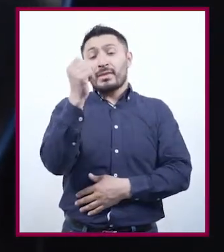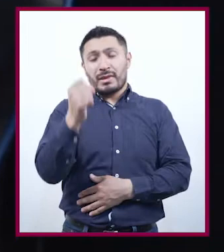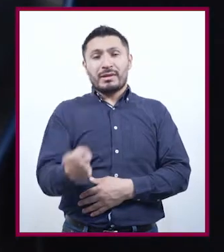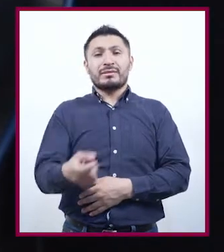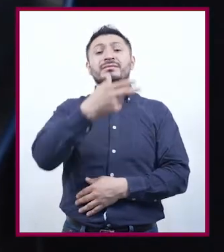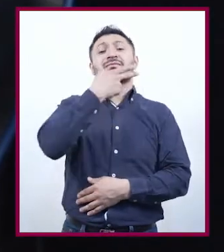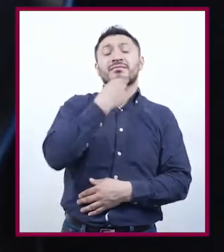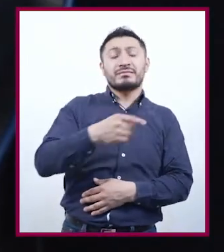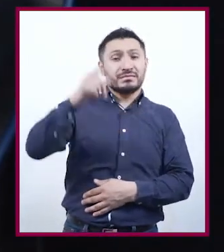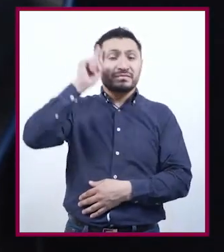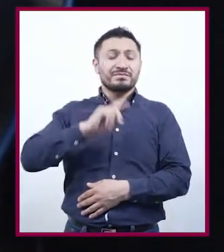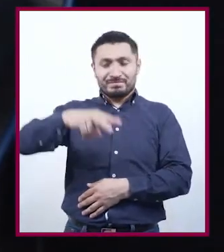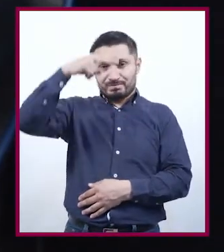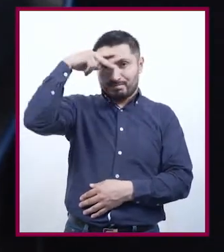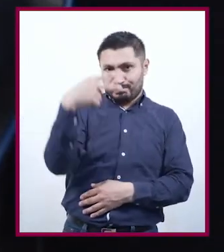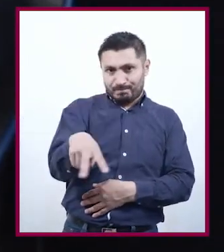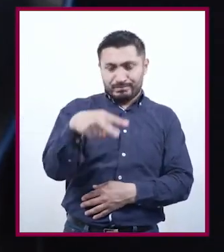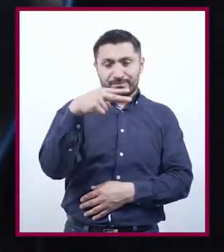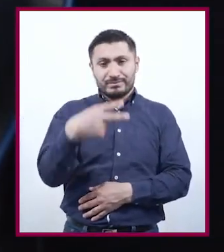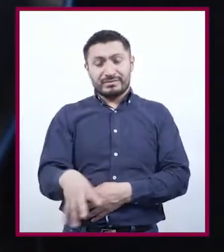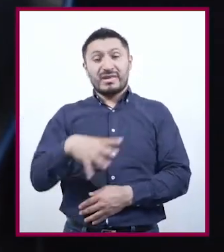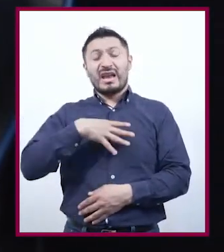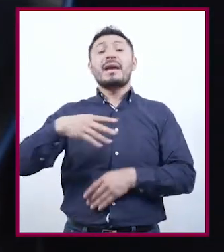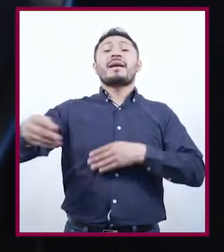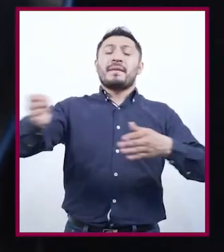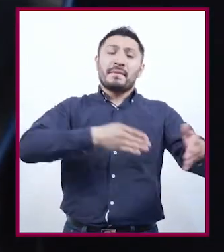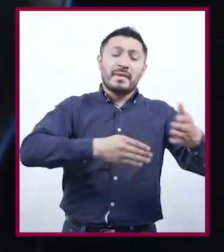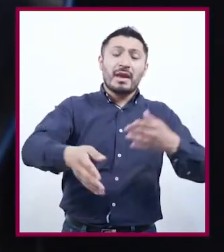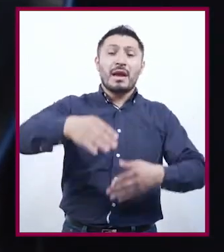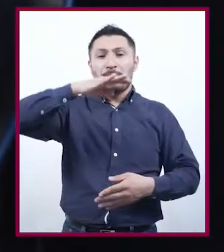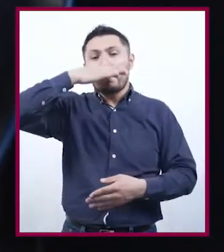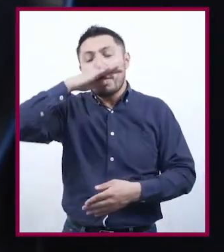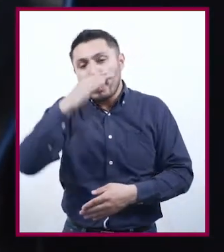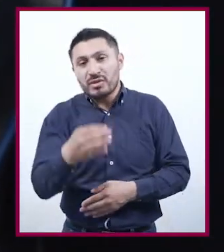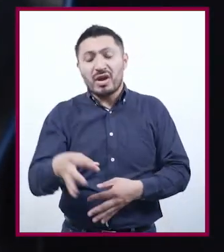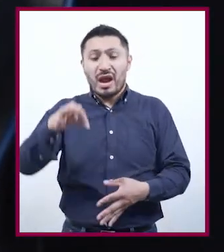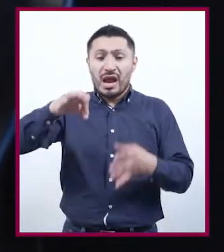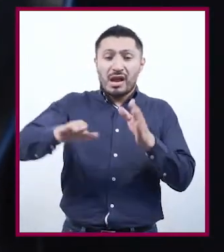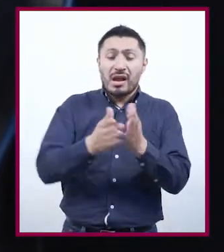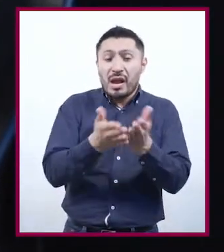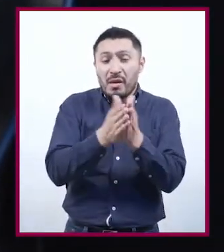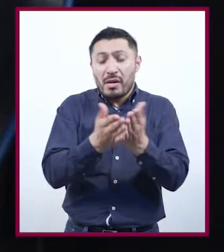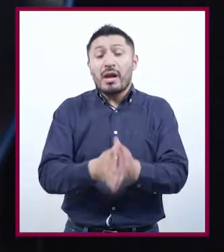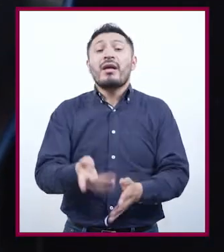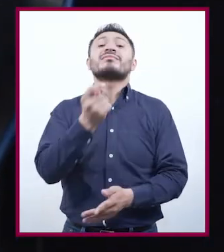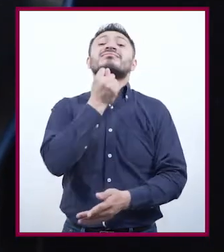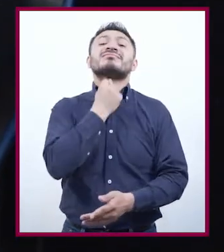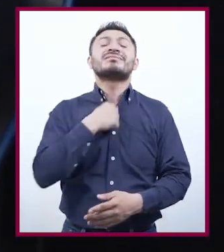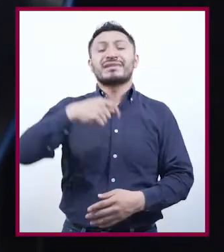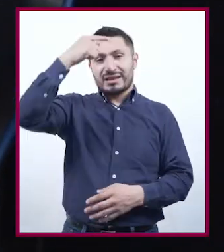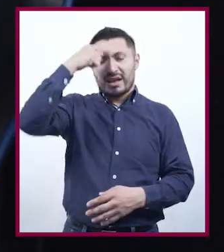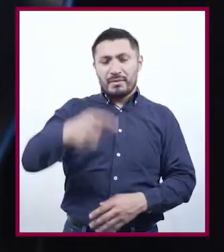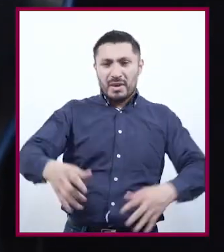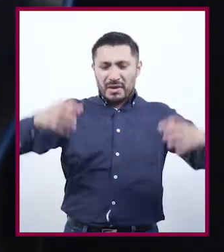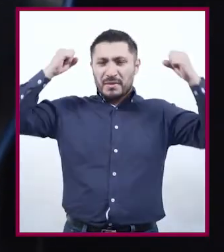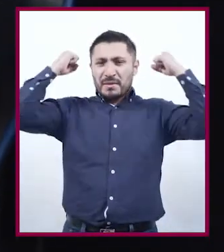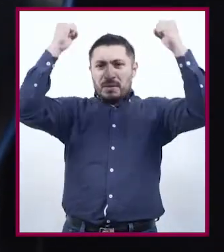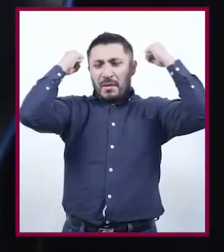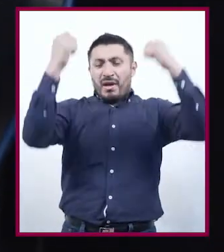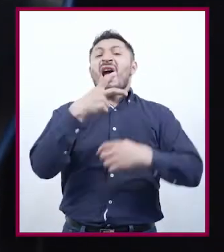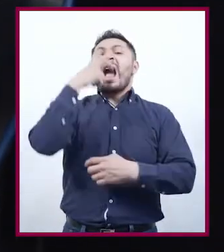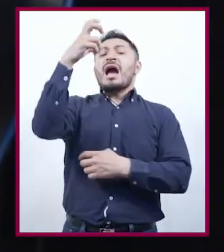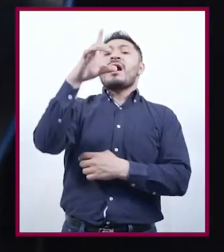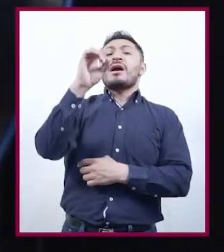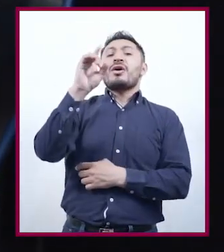15 de septiembre, las y los mexicanos preparamos el pozole, las garnachas y el tequila para conmemorar el Grito